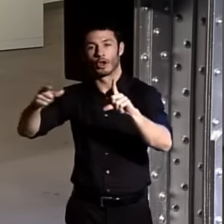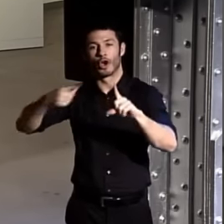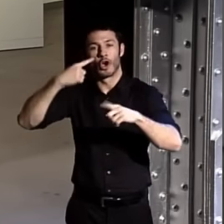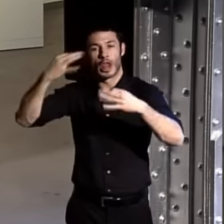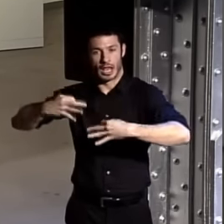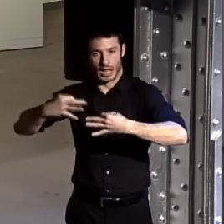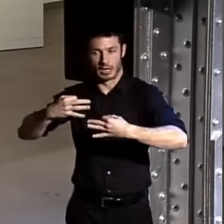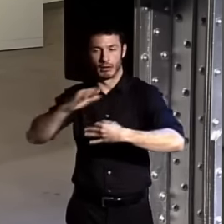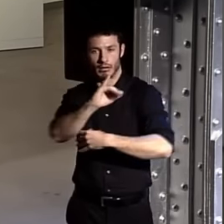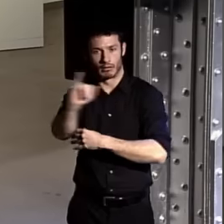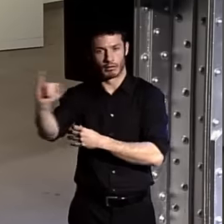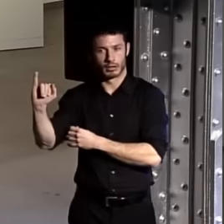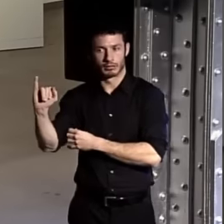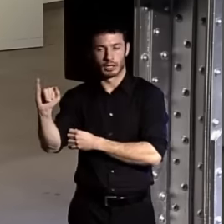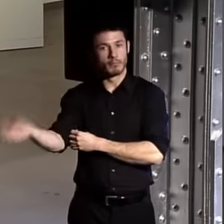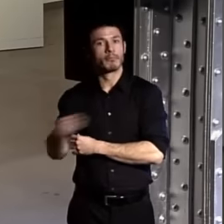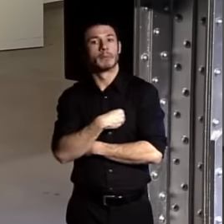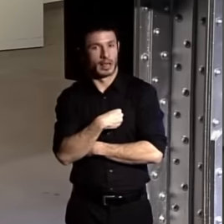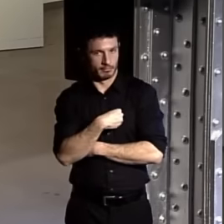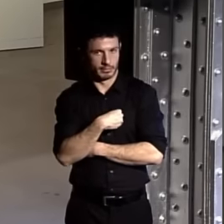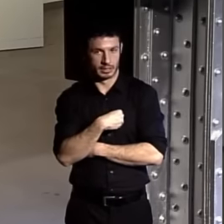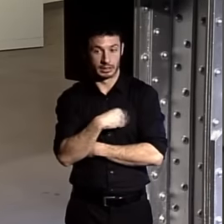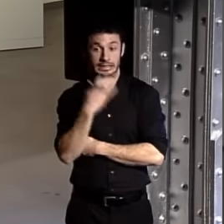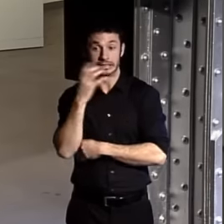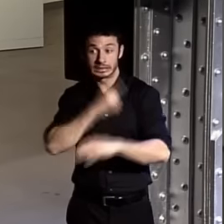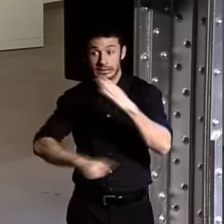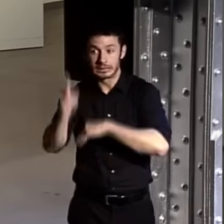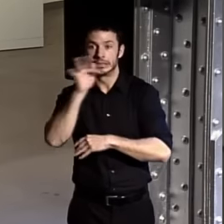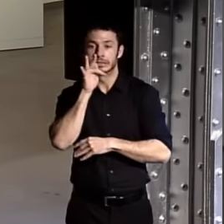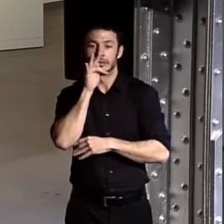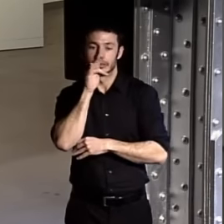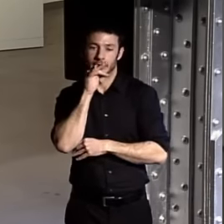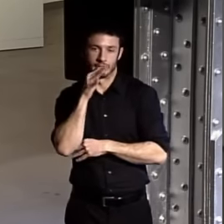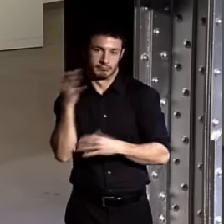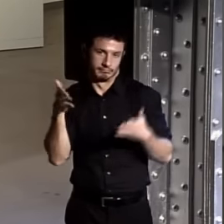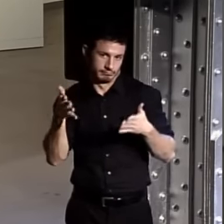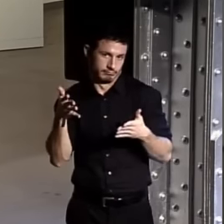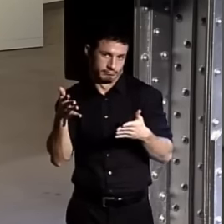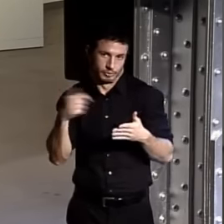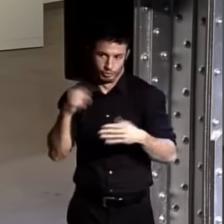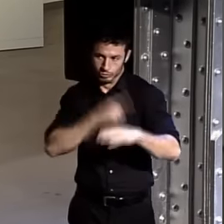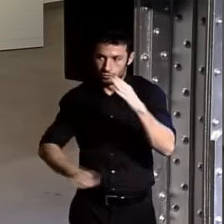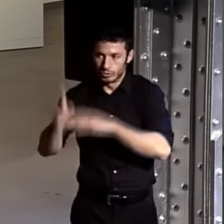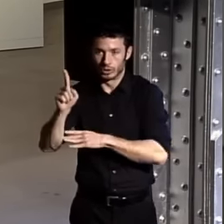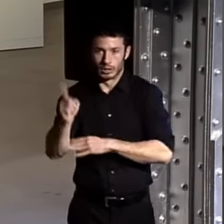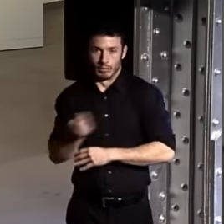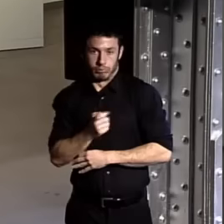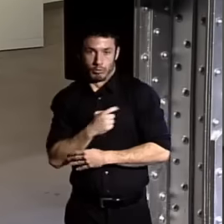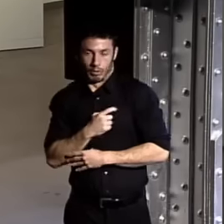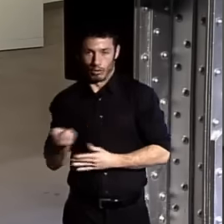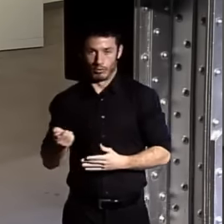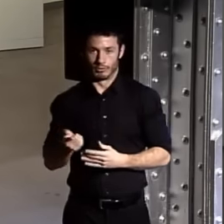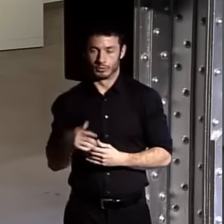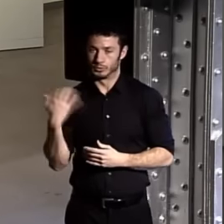que o sea merece la pena o sea si no habéis subido yo lo he visto y ha sido como hasta me ha latido el corazón más rápido ha sido